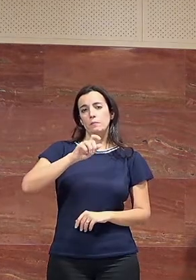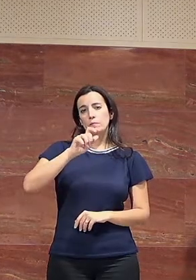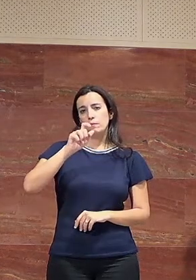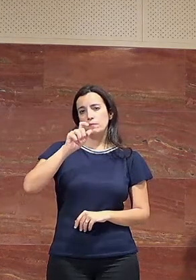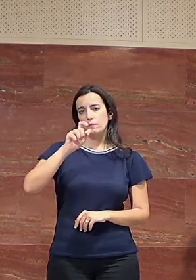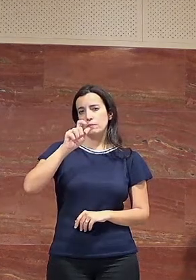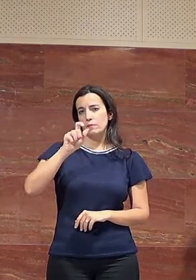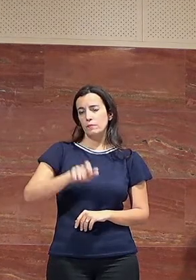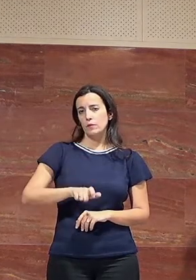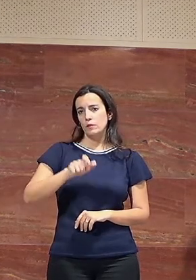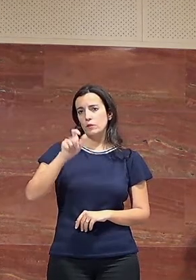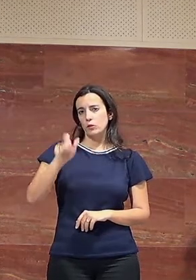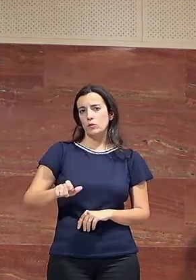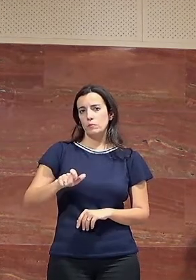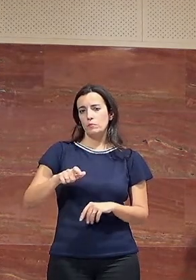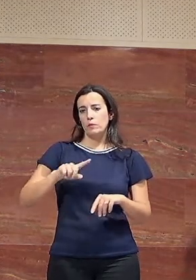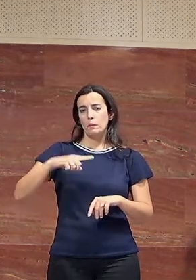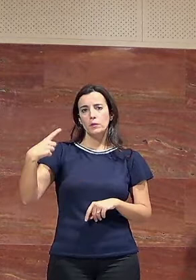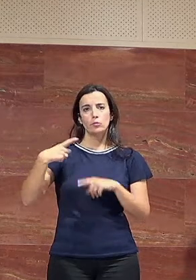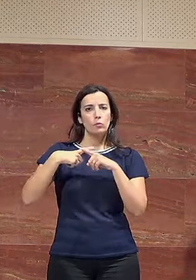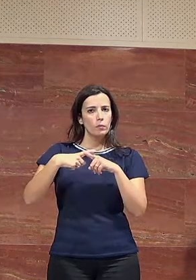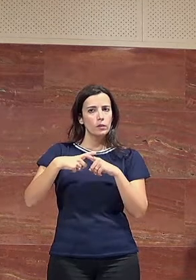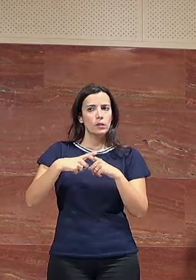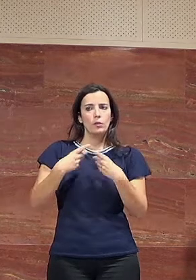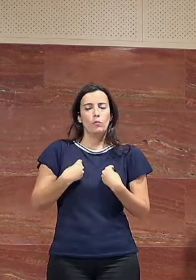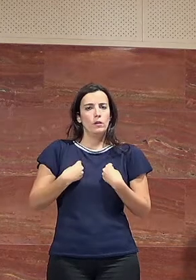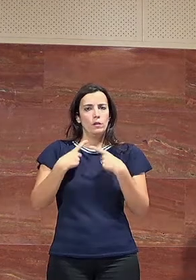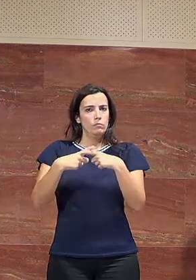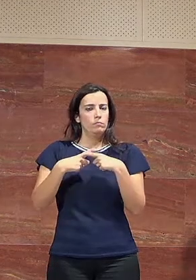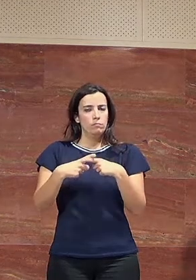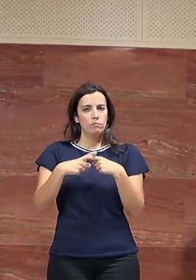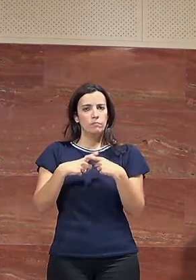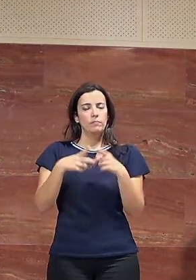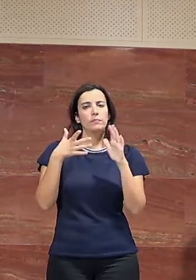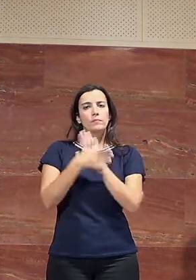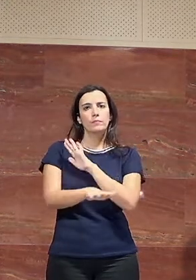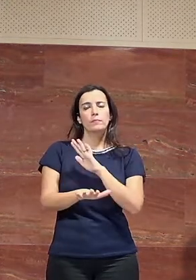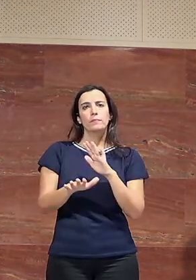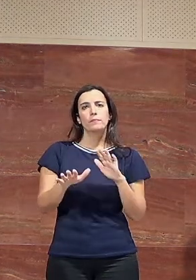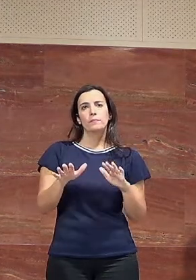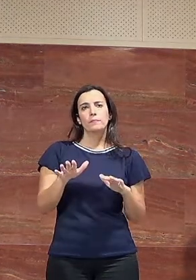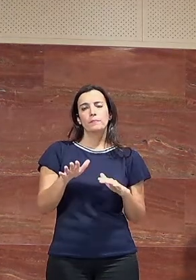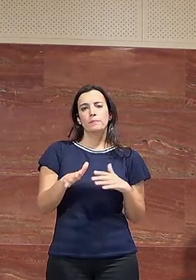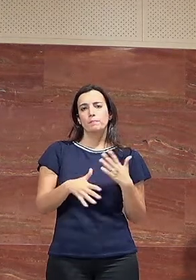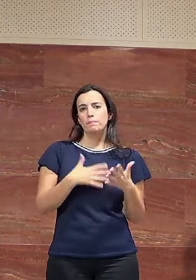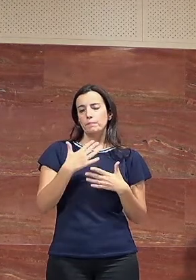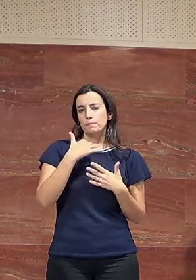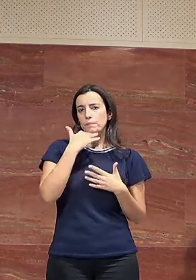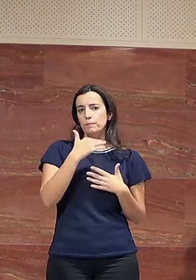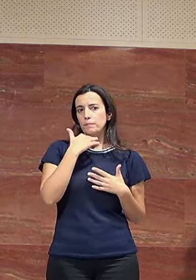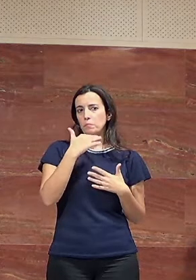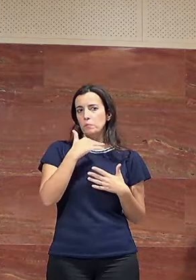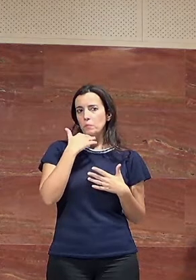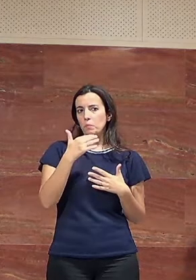piso o compartir su fin de vida, no es una cosa fácil